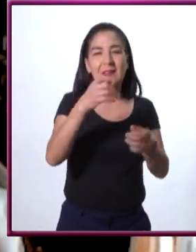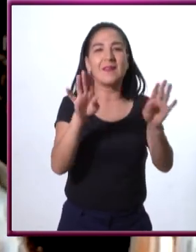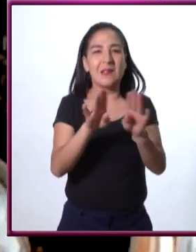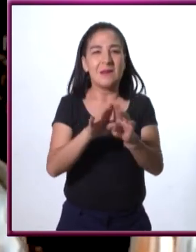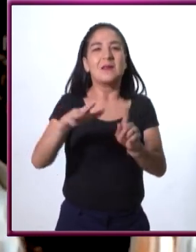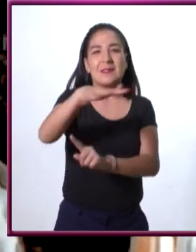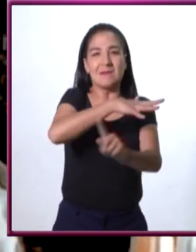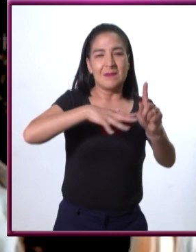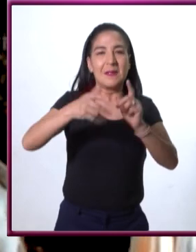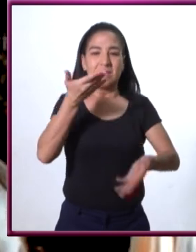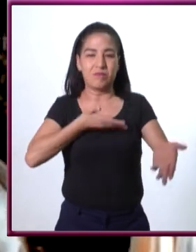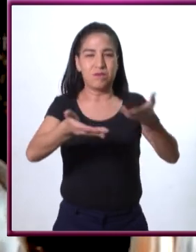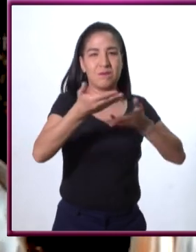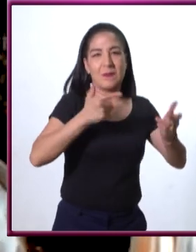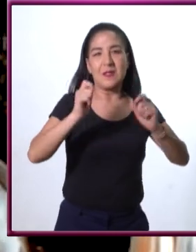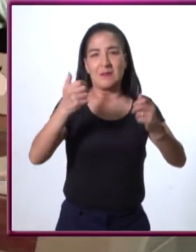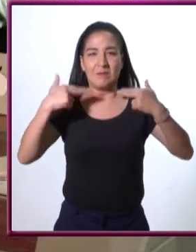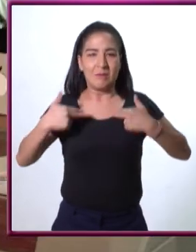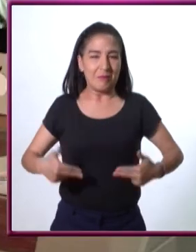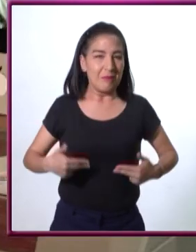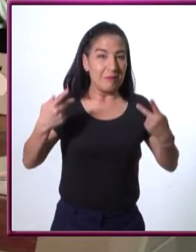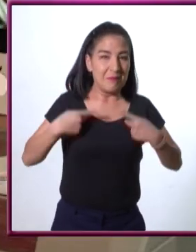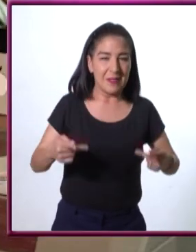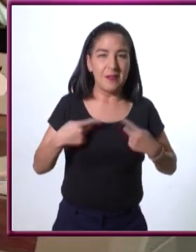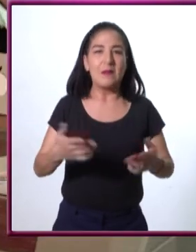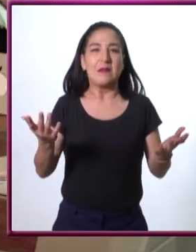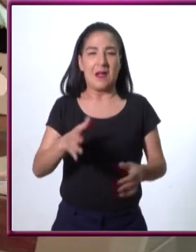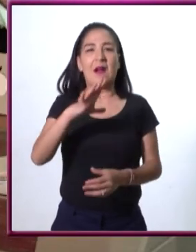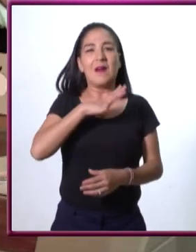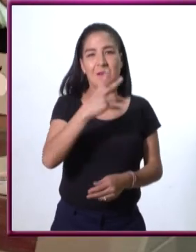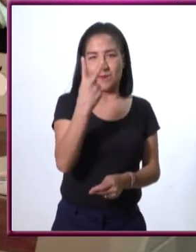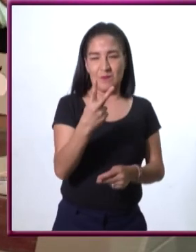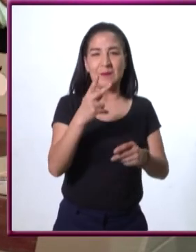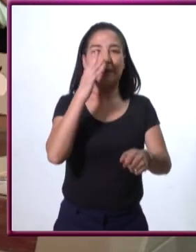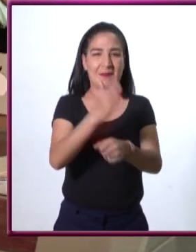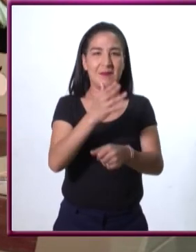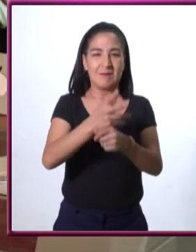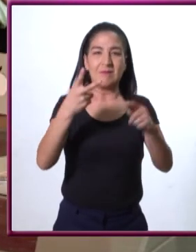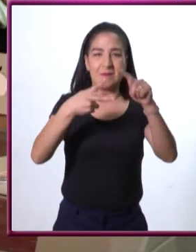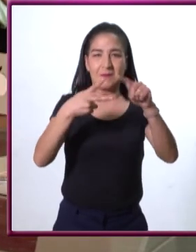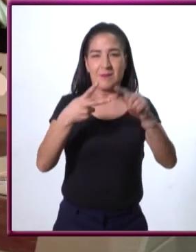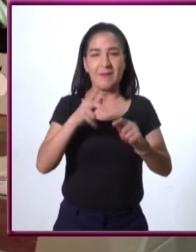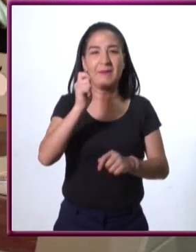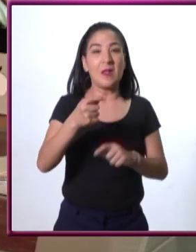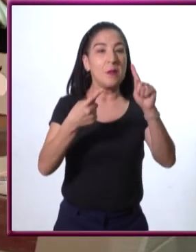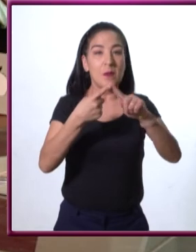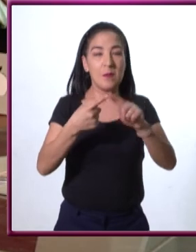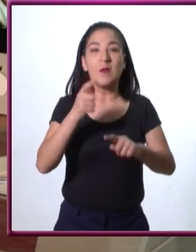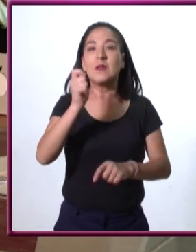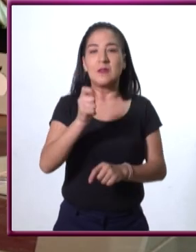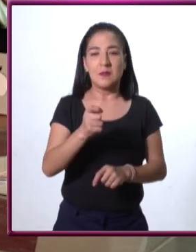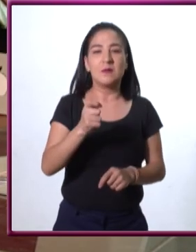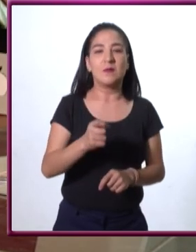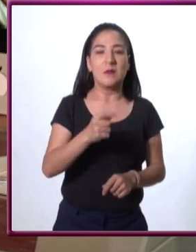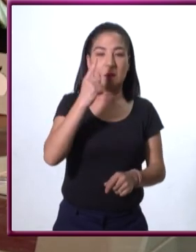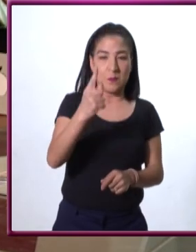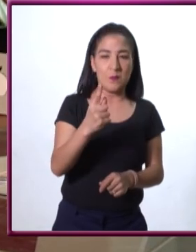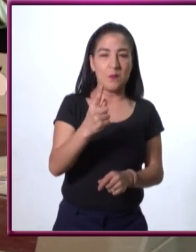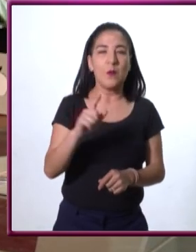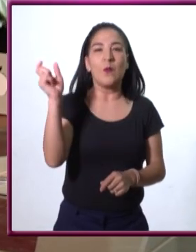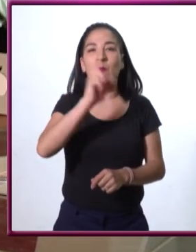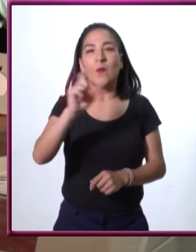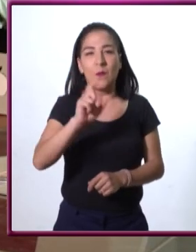de la interacción entre los seres humanos. Hay dos tipos de castigo, se dice en nuestra literatura, el tipo 1 y tipo 2. En el tipo 1